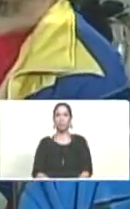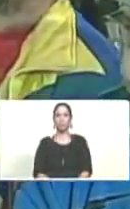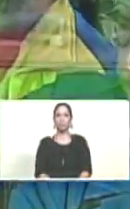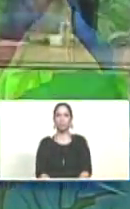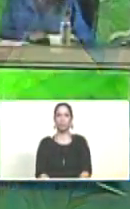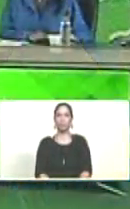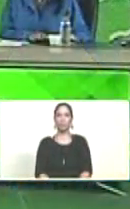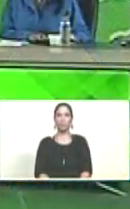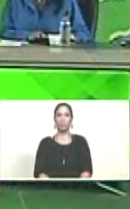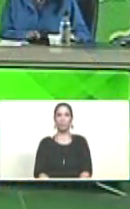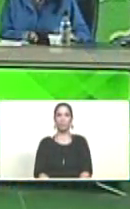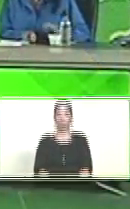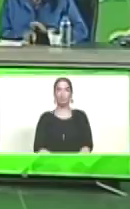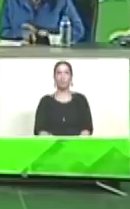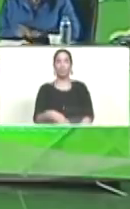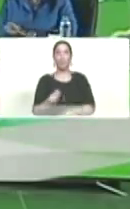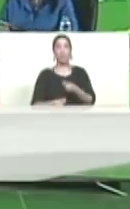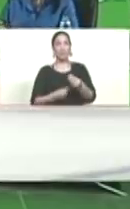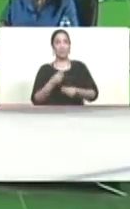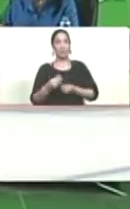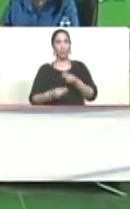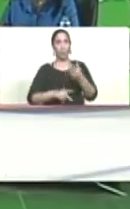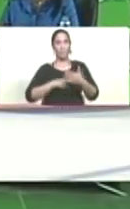Y es estableciendo un plan.